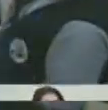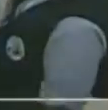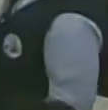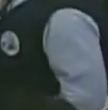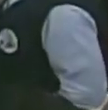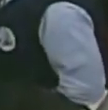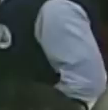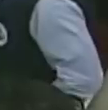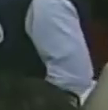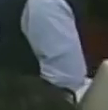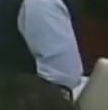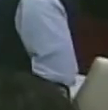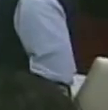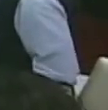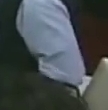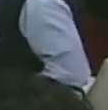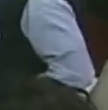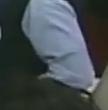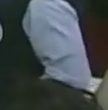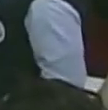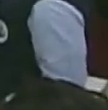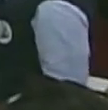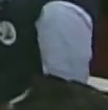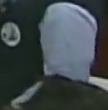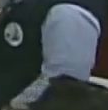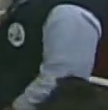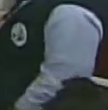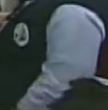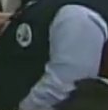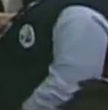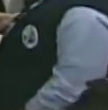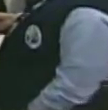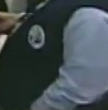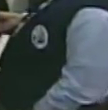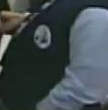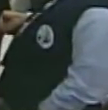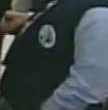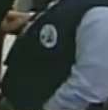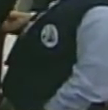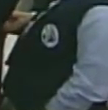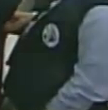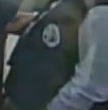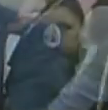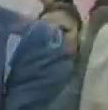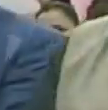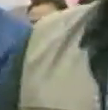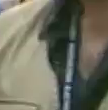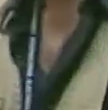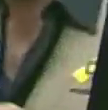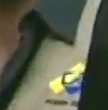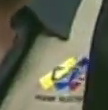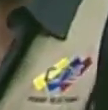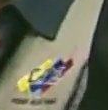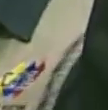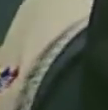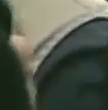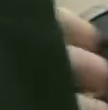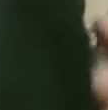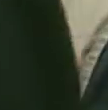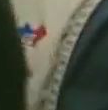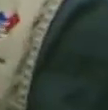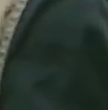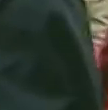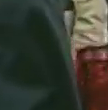delegaciones internacionales. Ha dicho que ha aceptado la propuesta del Consejo Nacional Electoral como garantía para estos